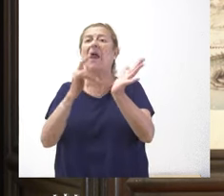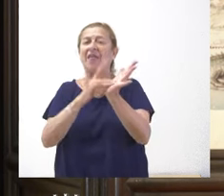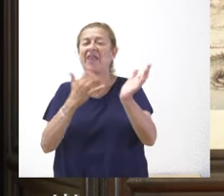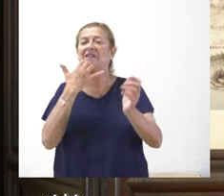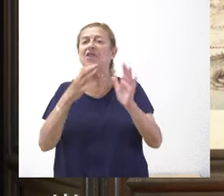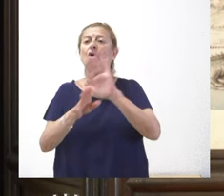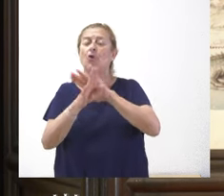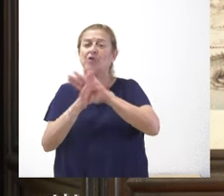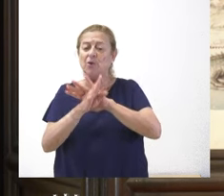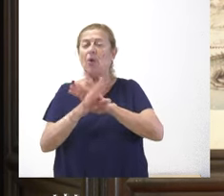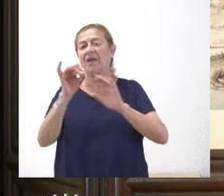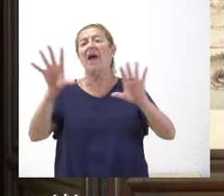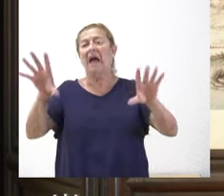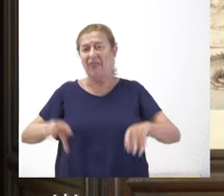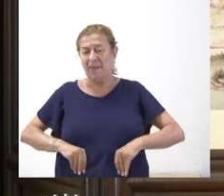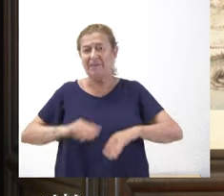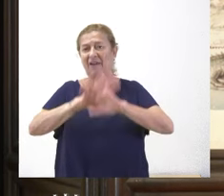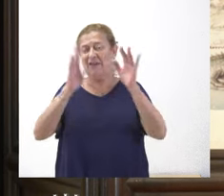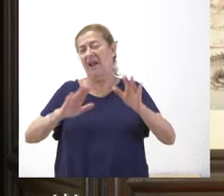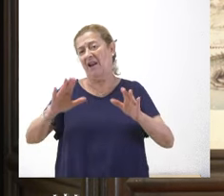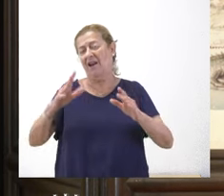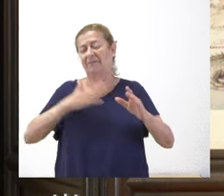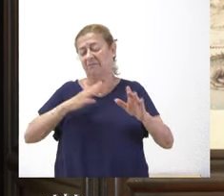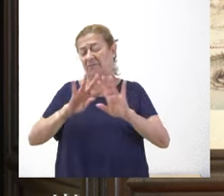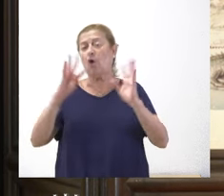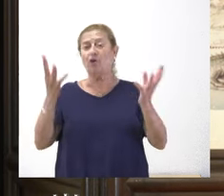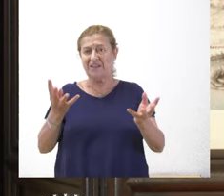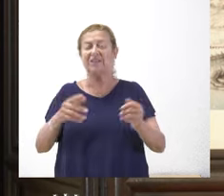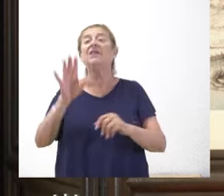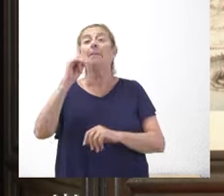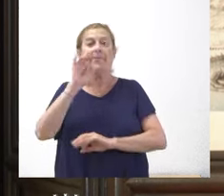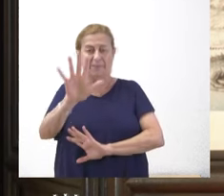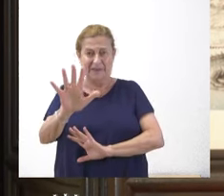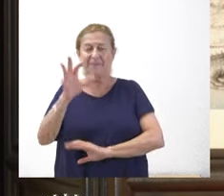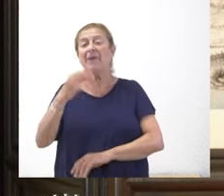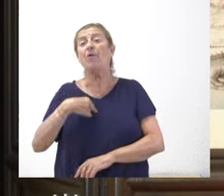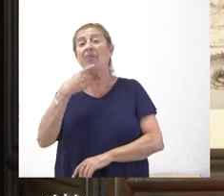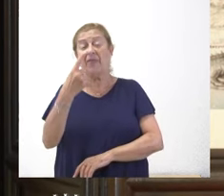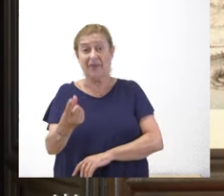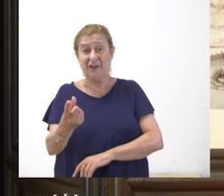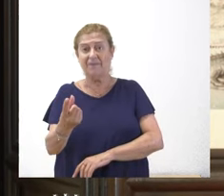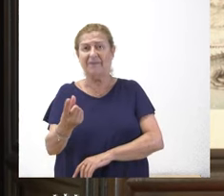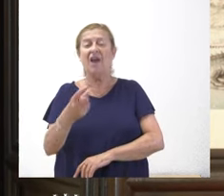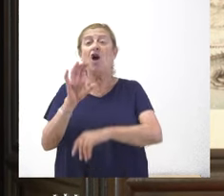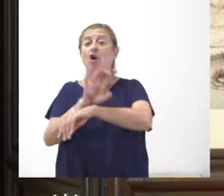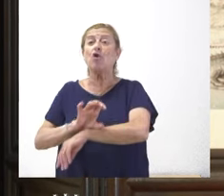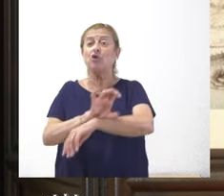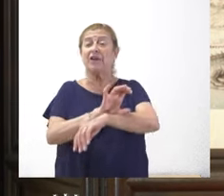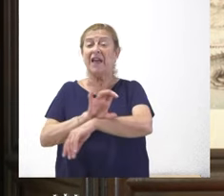trámite y se va a aceptar finalmente en las Cortes Mire tengo que decir el